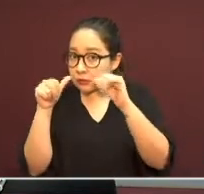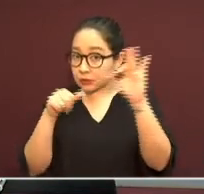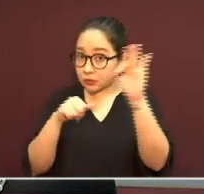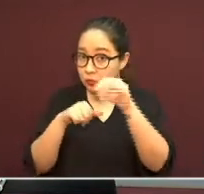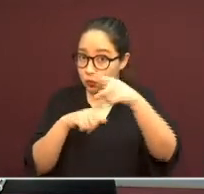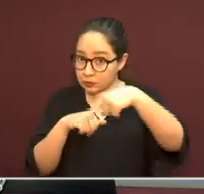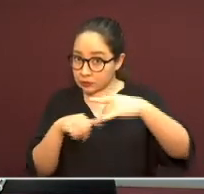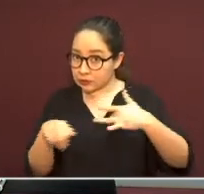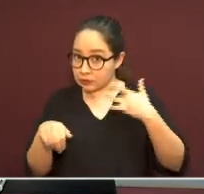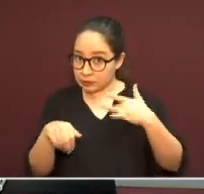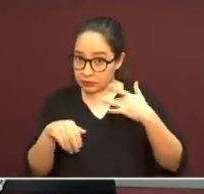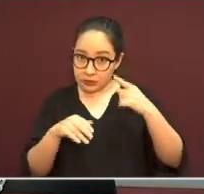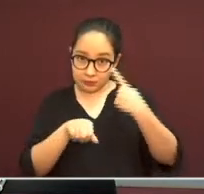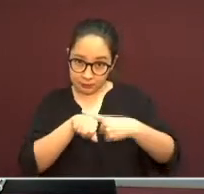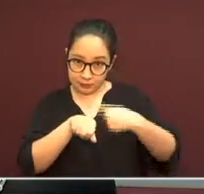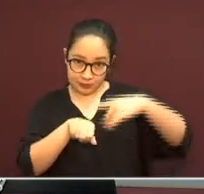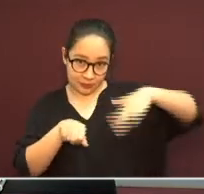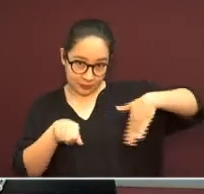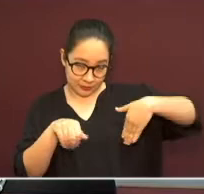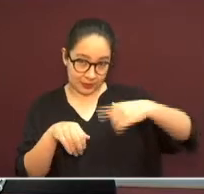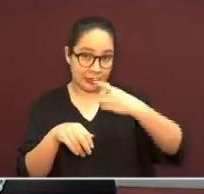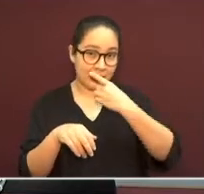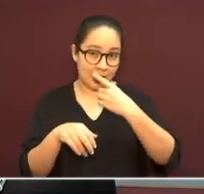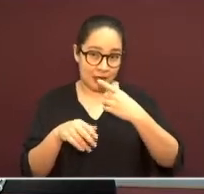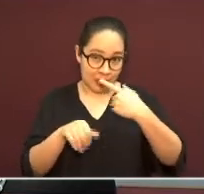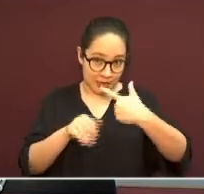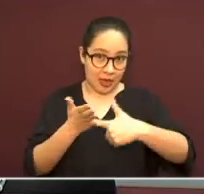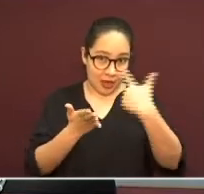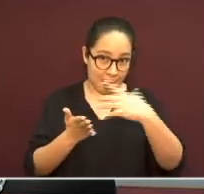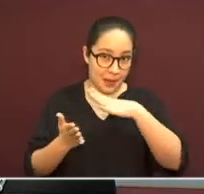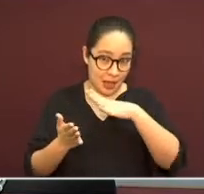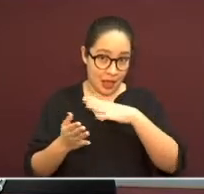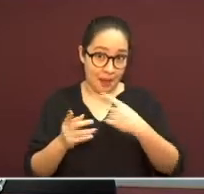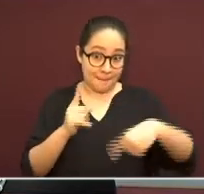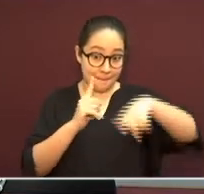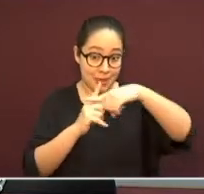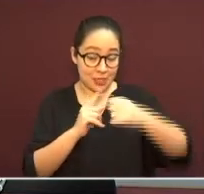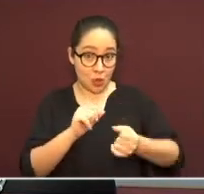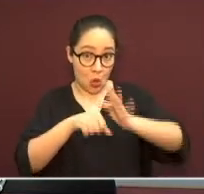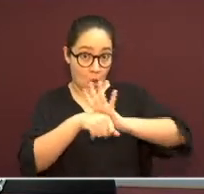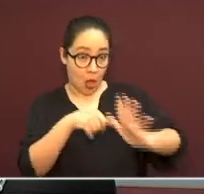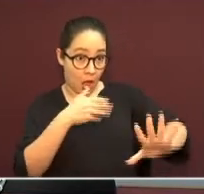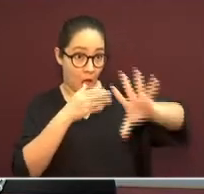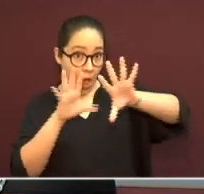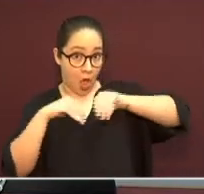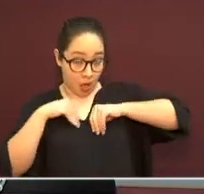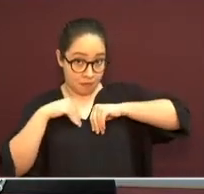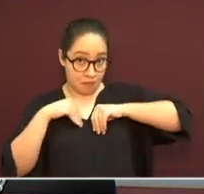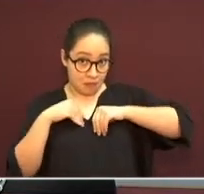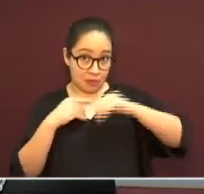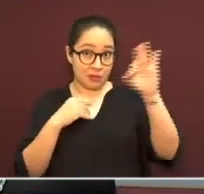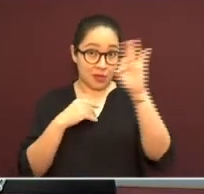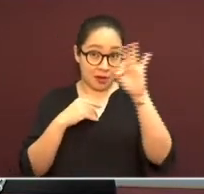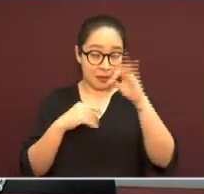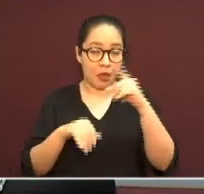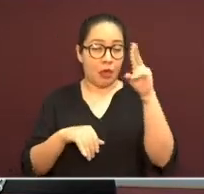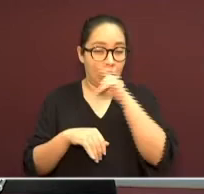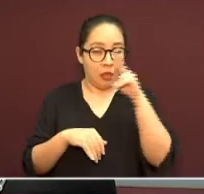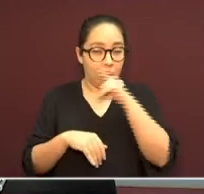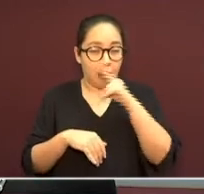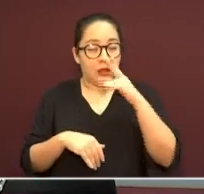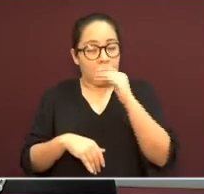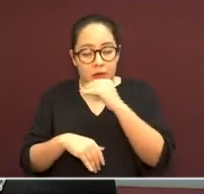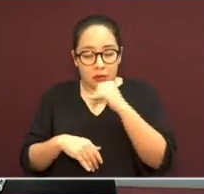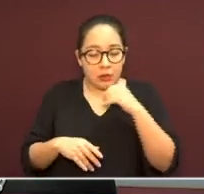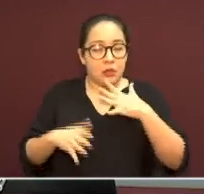enfermedades que hemos estado mencionando y además kobe 19 y presentan dificultad para respirar se siente muy